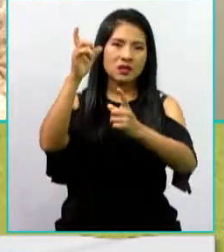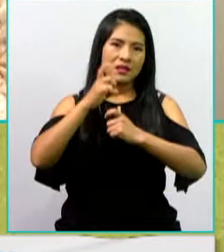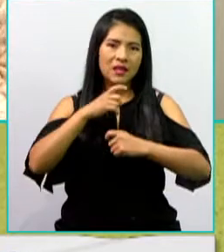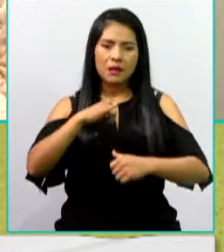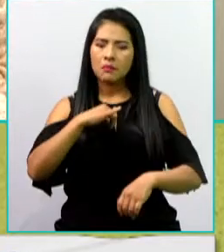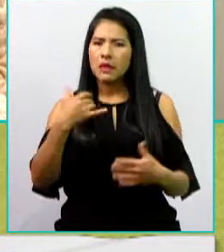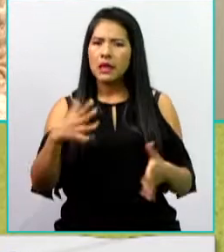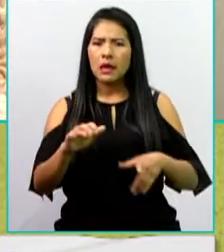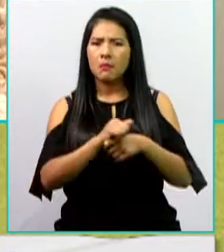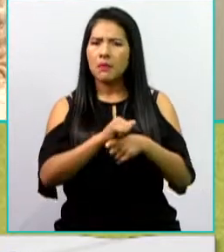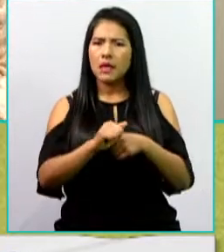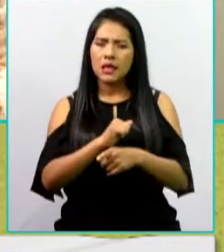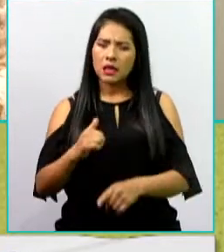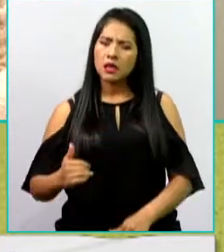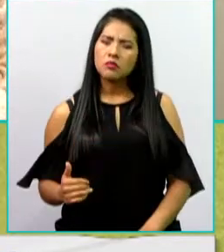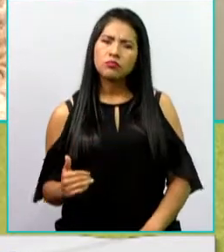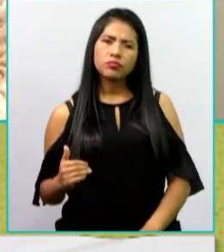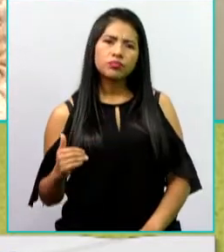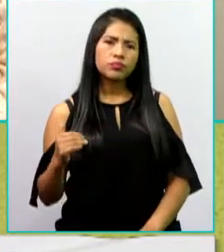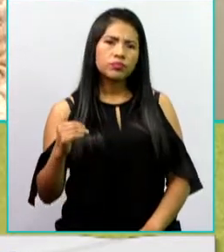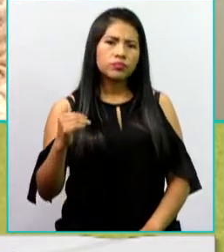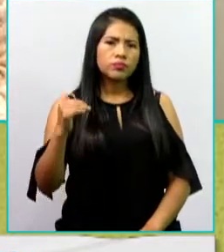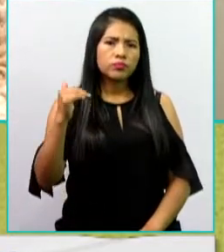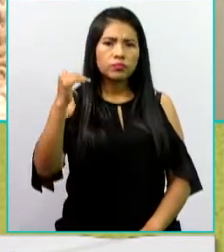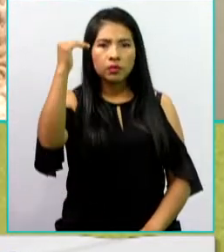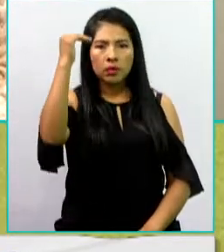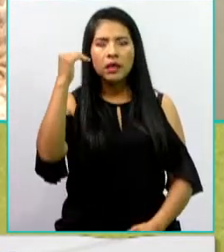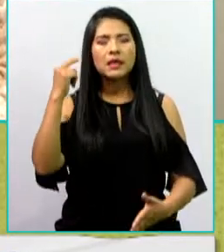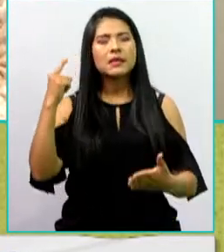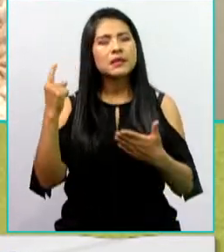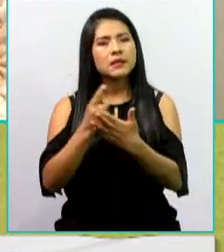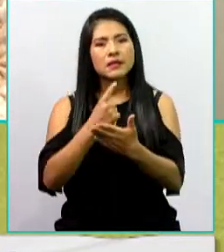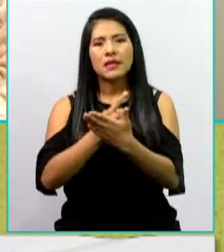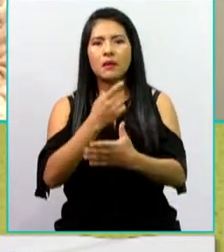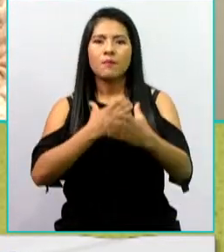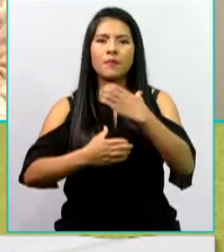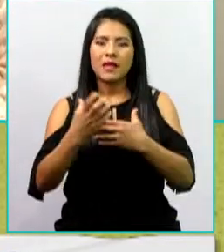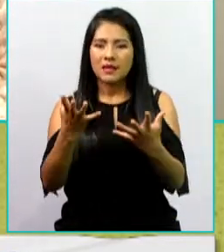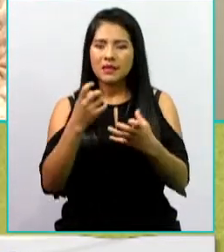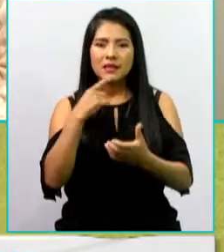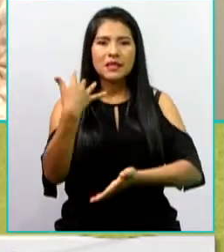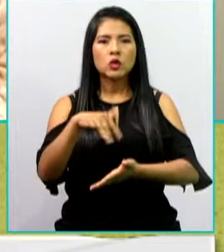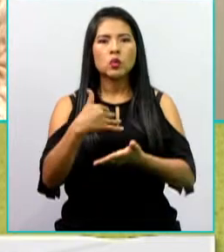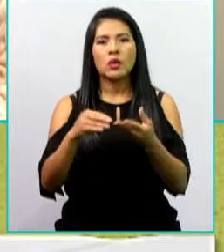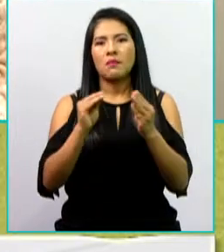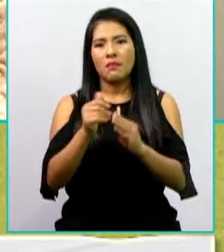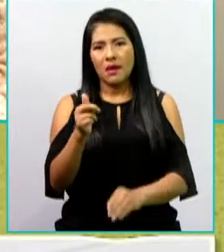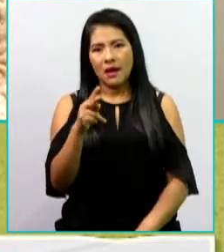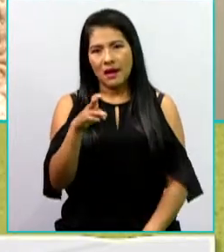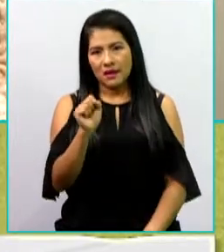una niña. Entonces, siempre fue mi deseo estudiar artes plásticas y un sueño para mí.